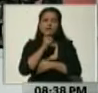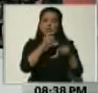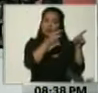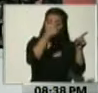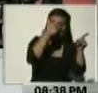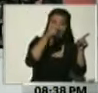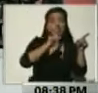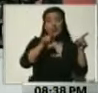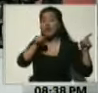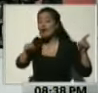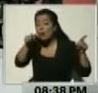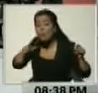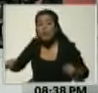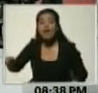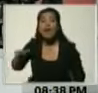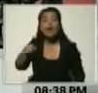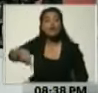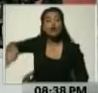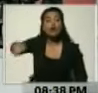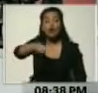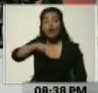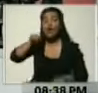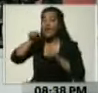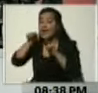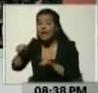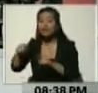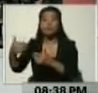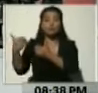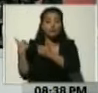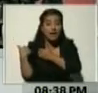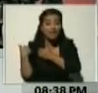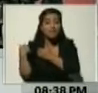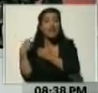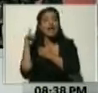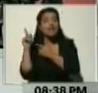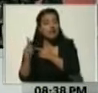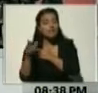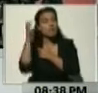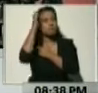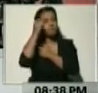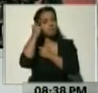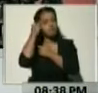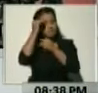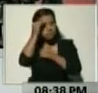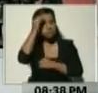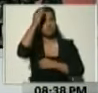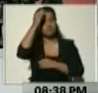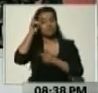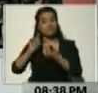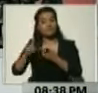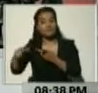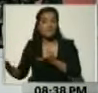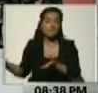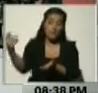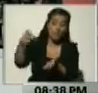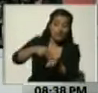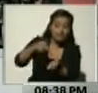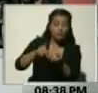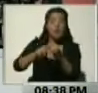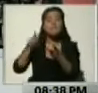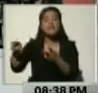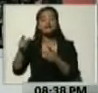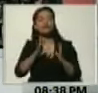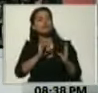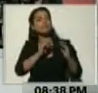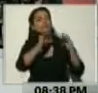Era el mismo pueblo con su conciencia, con su empuje, con su participación, bueno, con su esperanza que podía ser